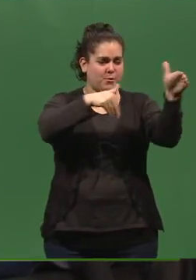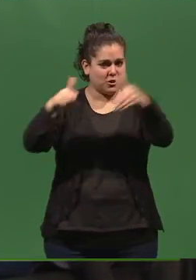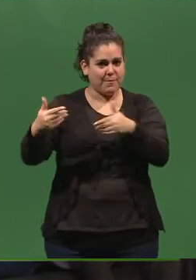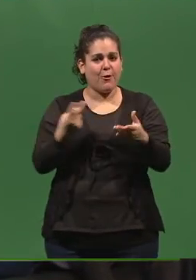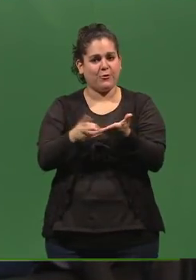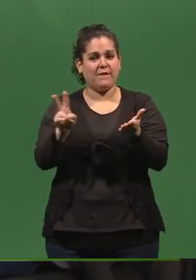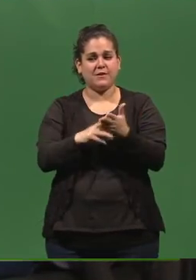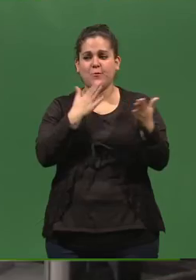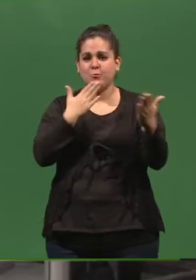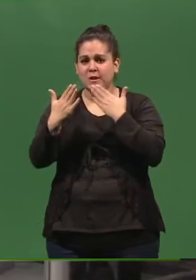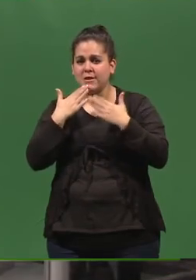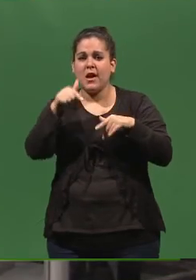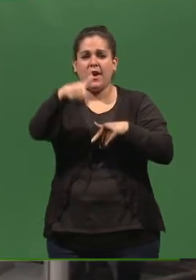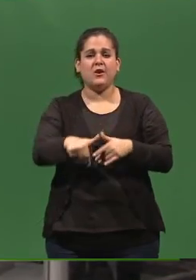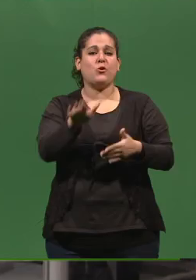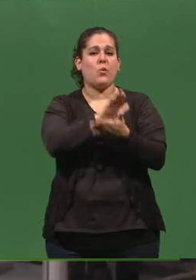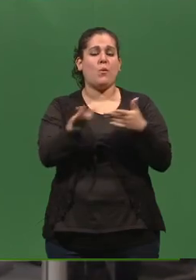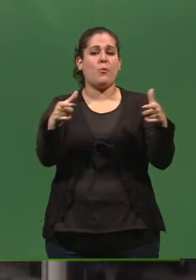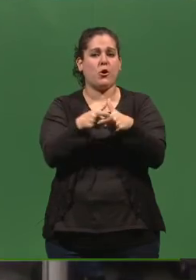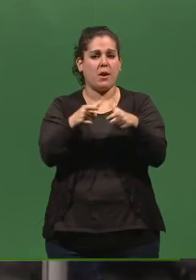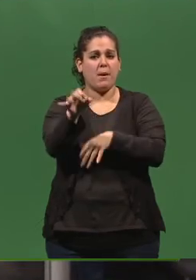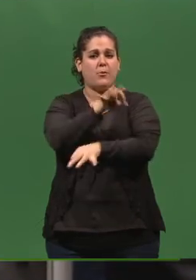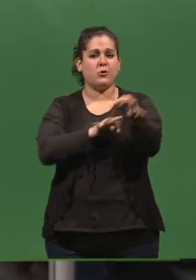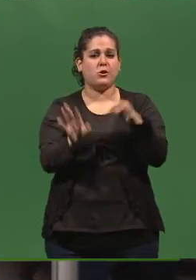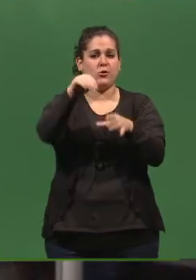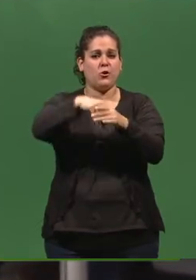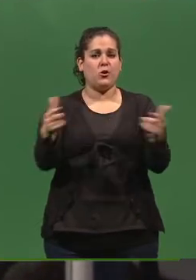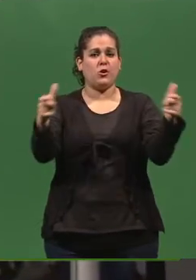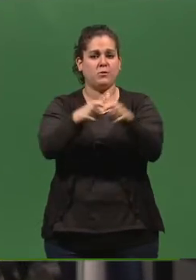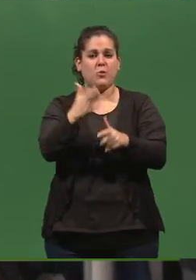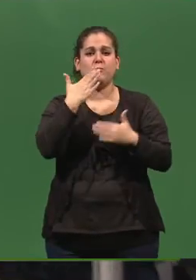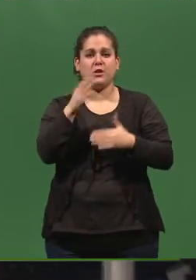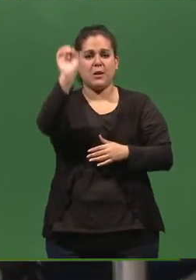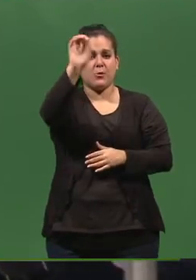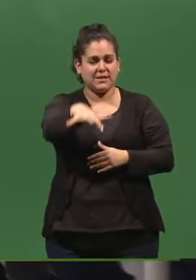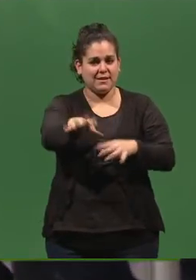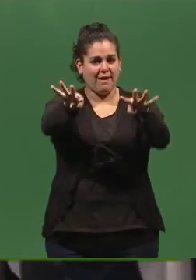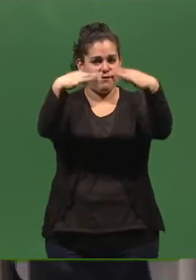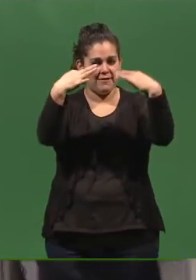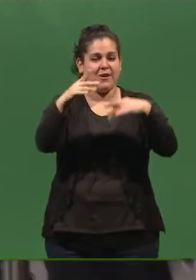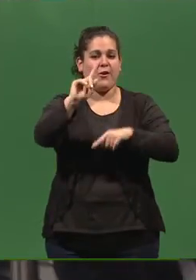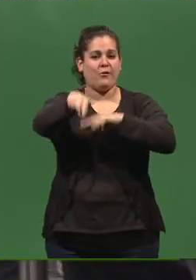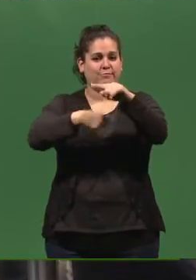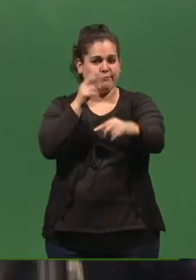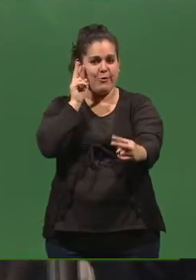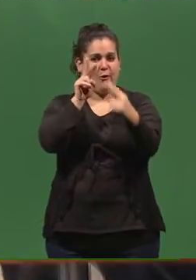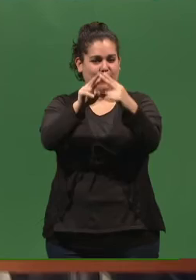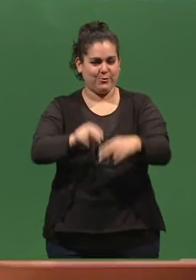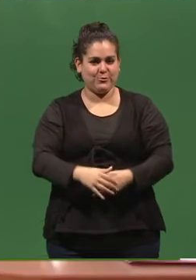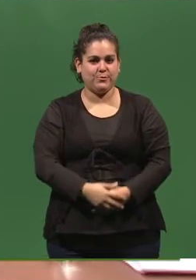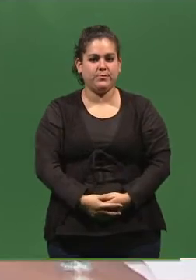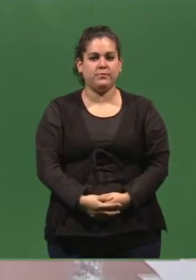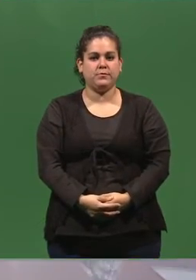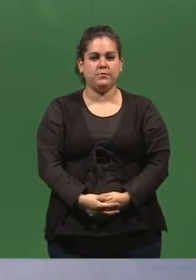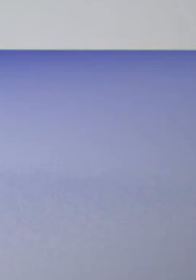trabajar. Les agradezco mucho. Bueno, este fue un nuevo programa de Proyecto en Comisión. Gracias por estar ahí y nos vemos en el próximo programa.